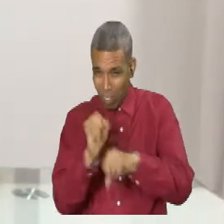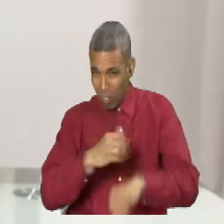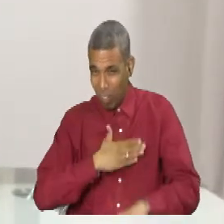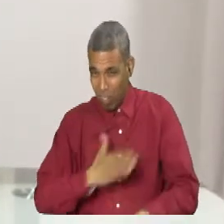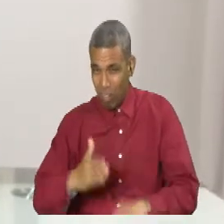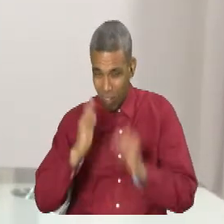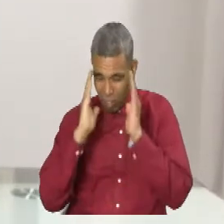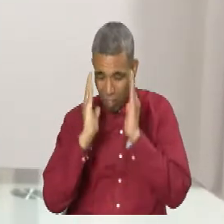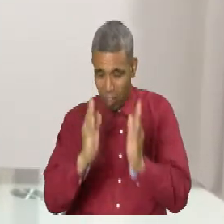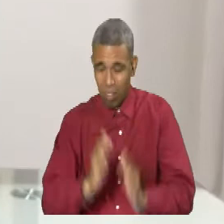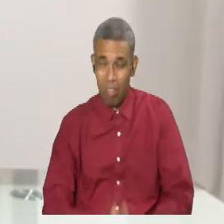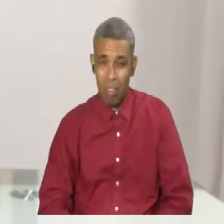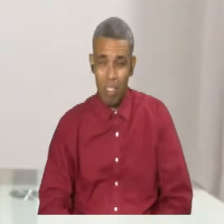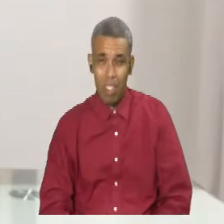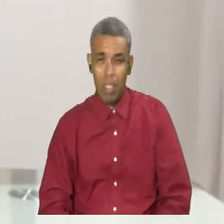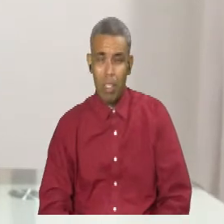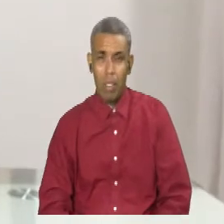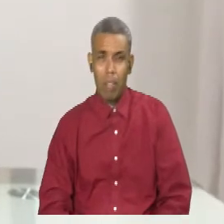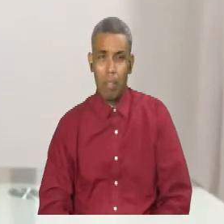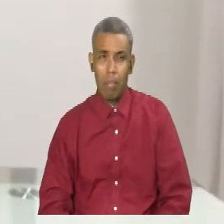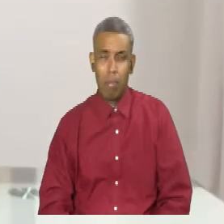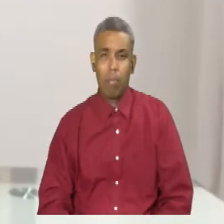gusto. El teléfono es